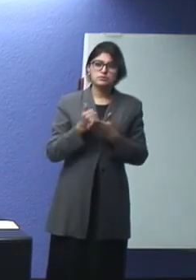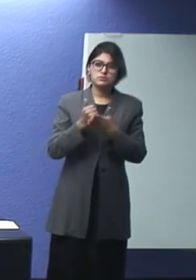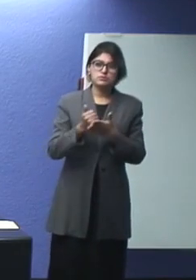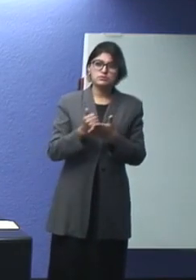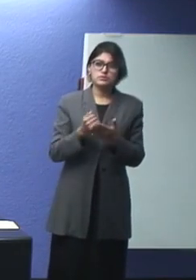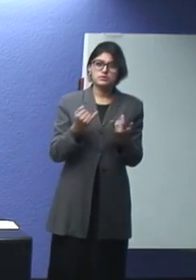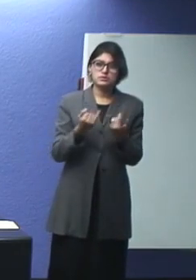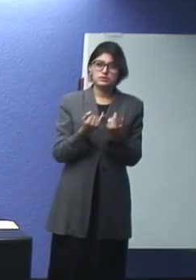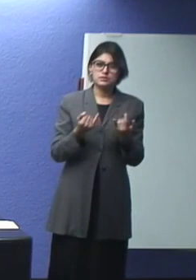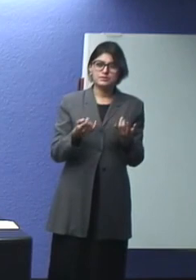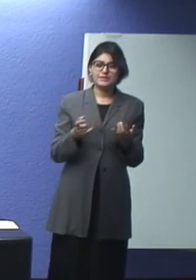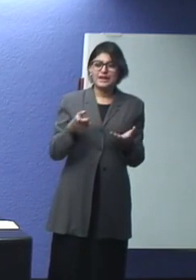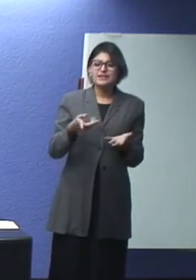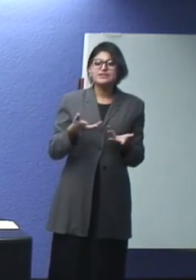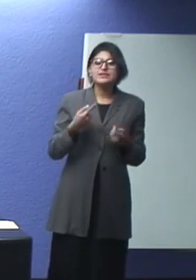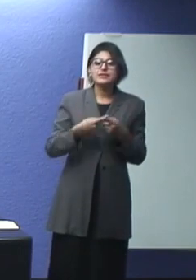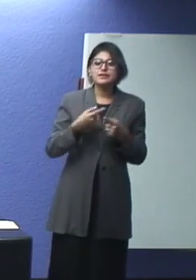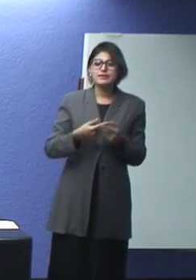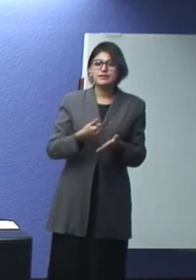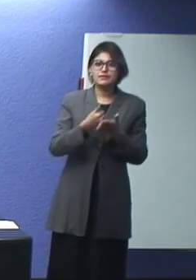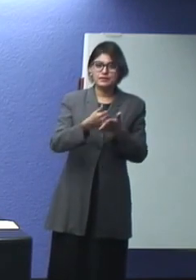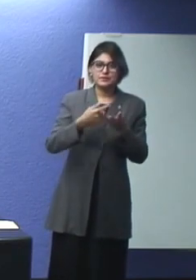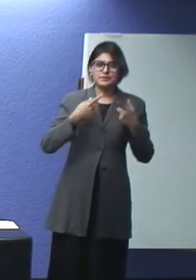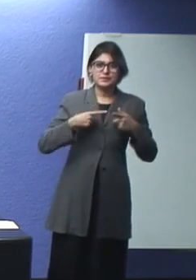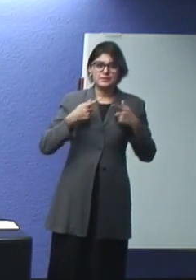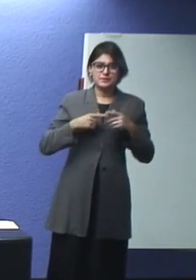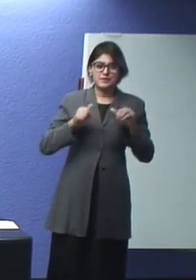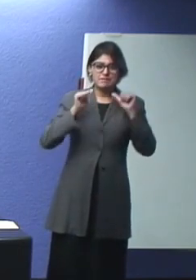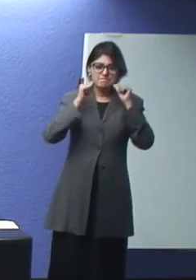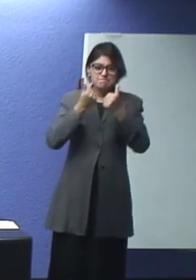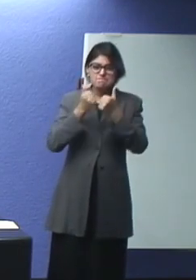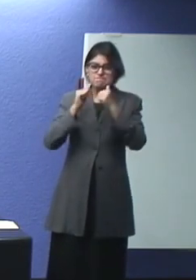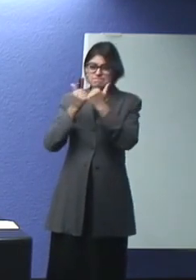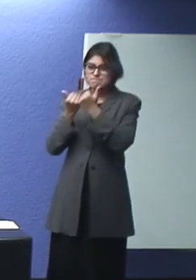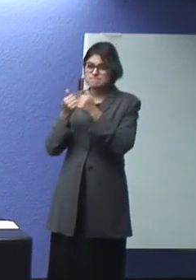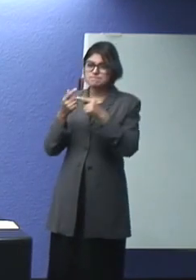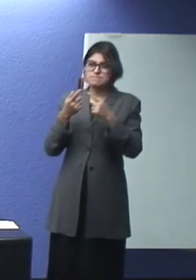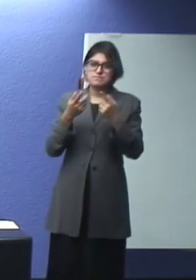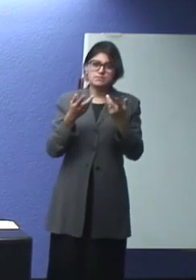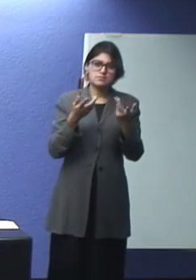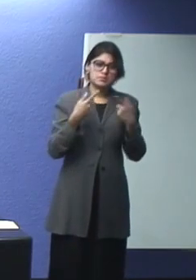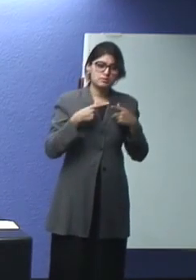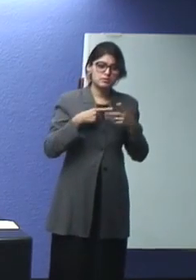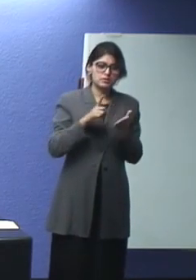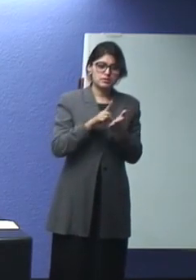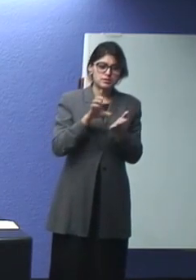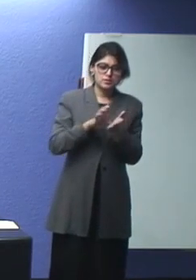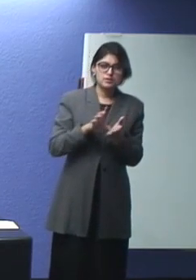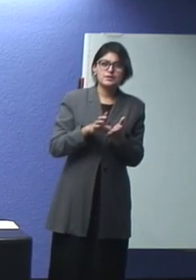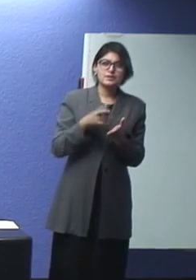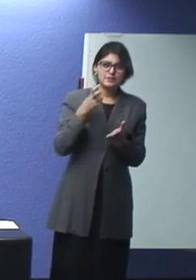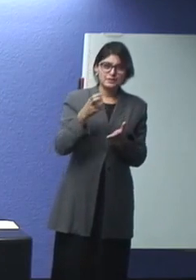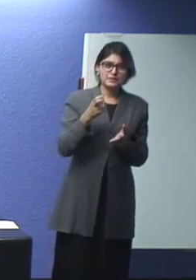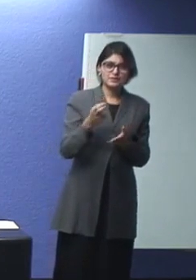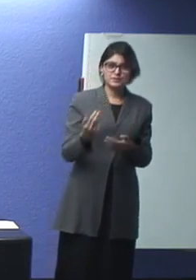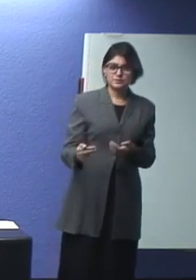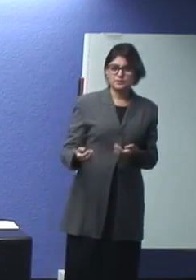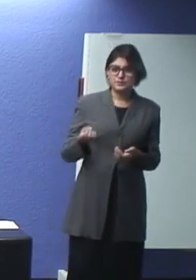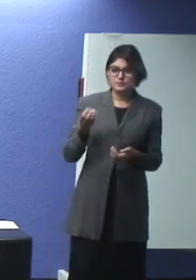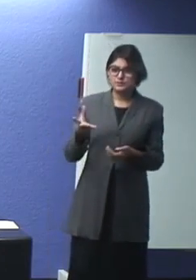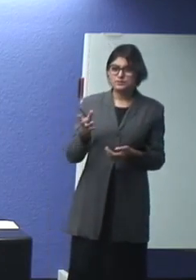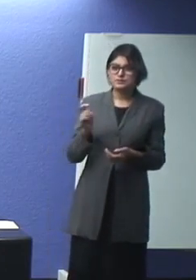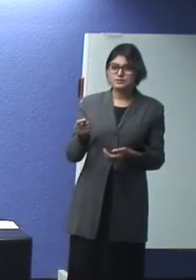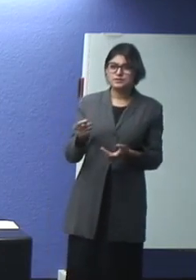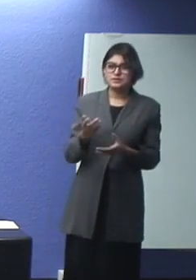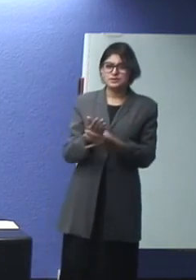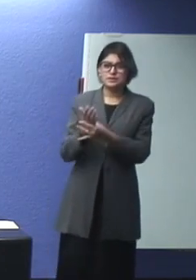de y para personas con discapacidad, y fue, digamos, donde se acuñó, para quienes no lo sepan, este término tan famoso de nada de